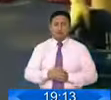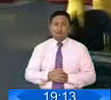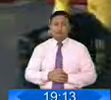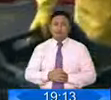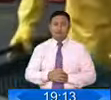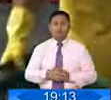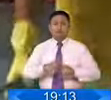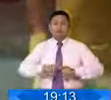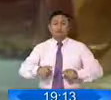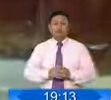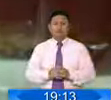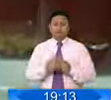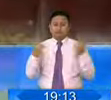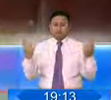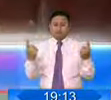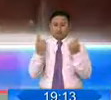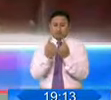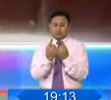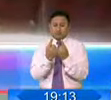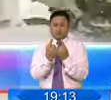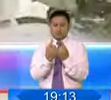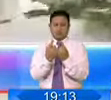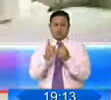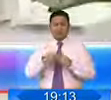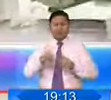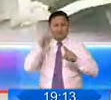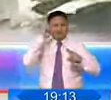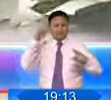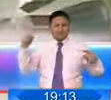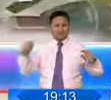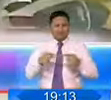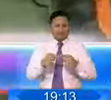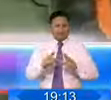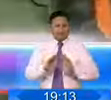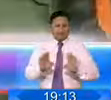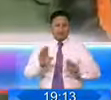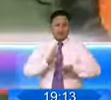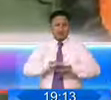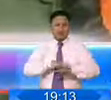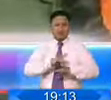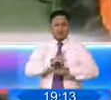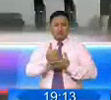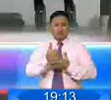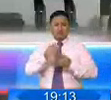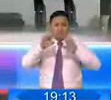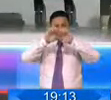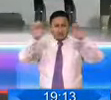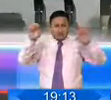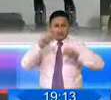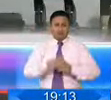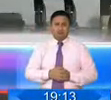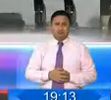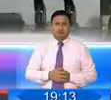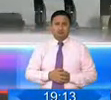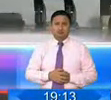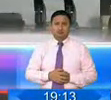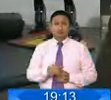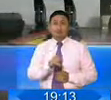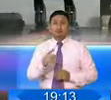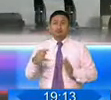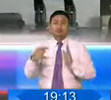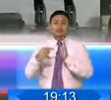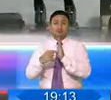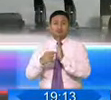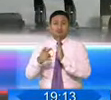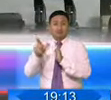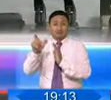Pozo y Dávila discrepan al momento de hablar de la necesidad de una reducción impositiva a favor de los empresarios. Unos aranceles que a mi